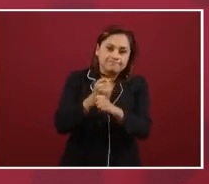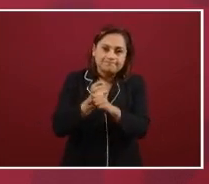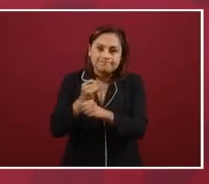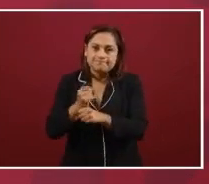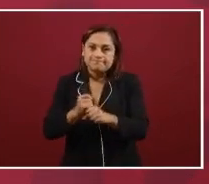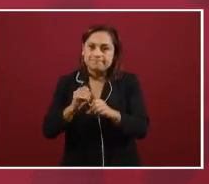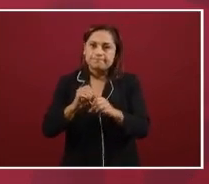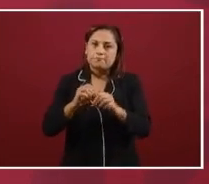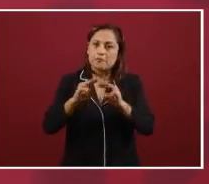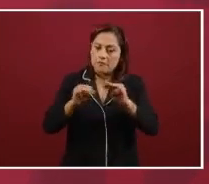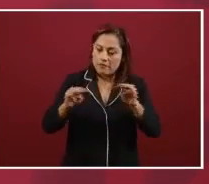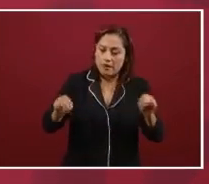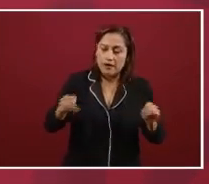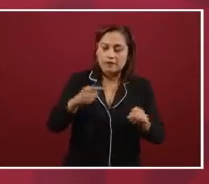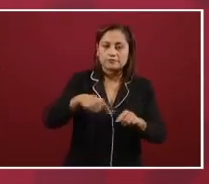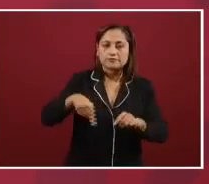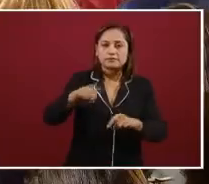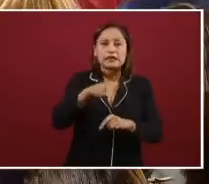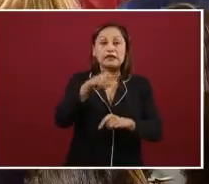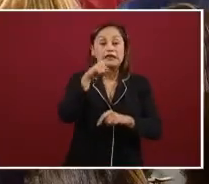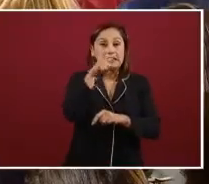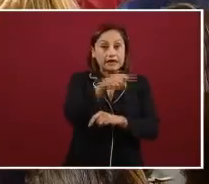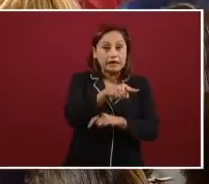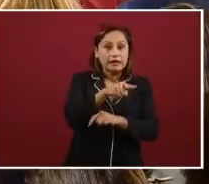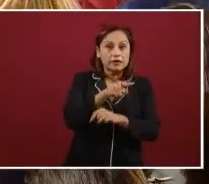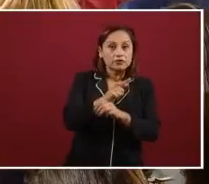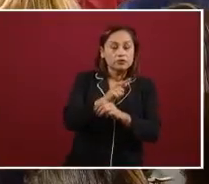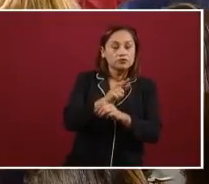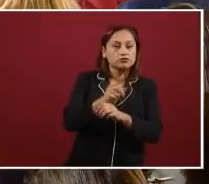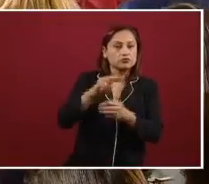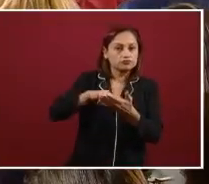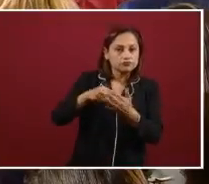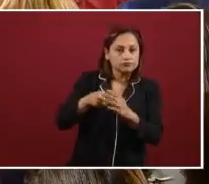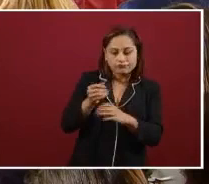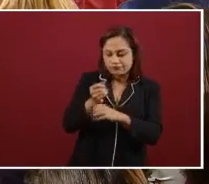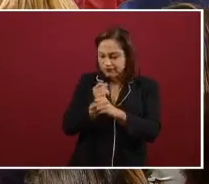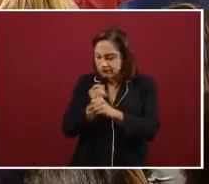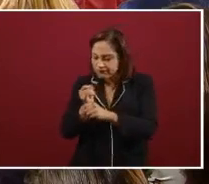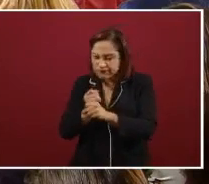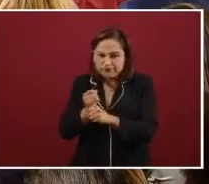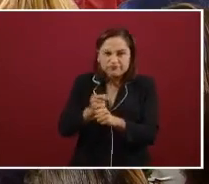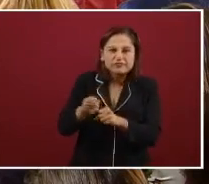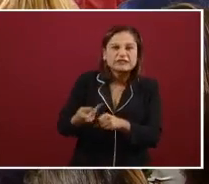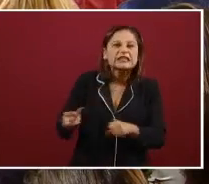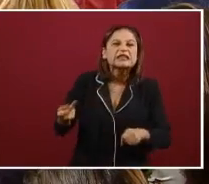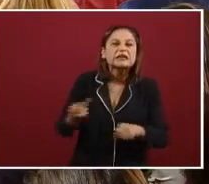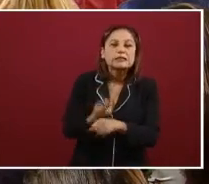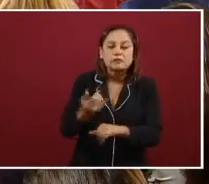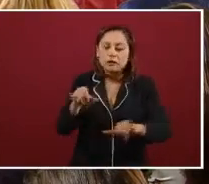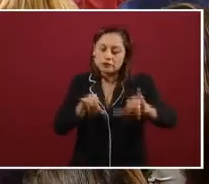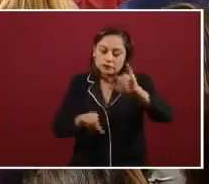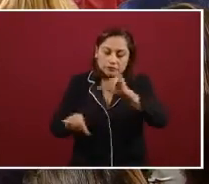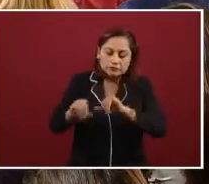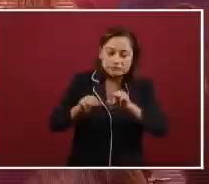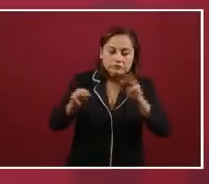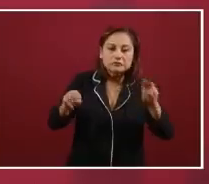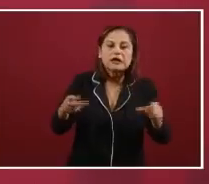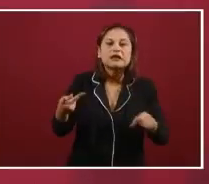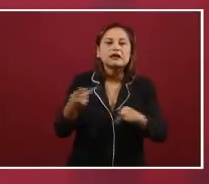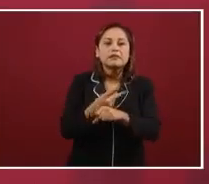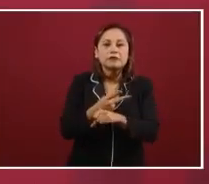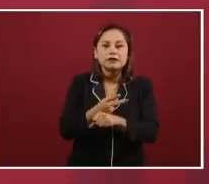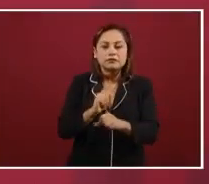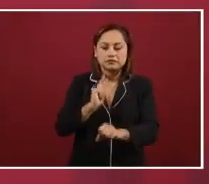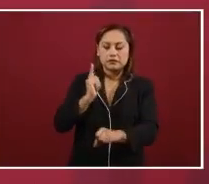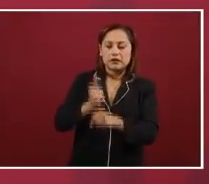pruebas del agua de mar, y las tenemos documentadas, donde se ve que no hay ninguna contaminación.